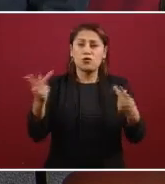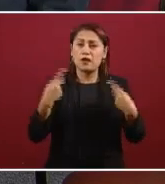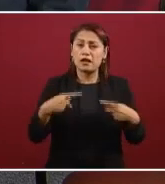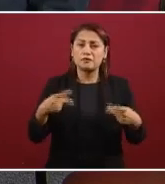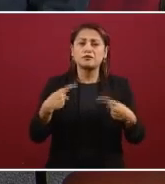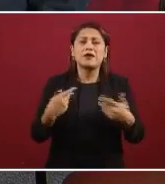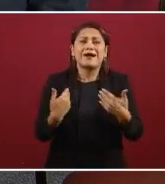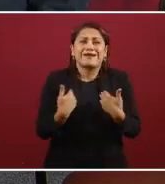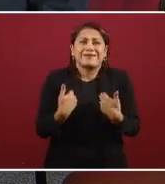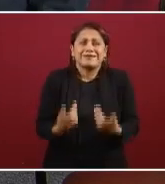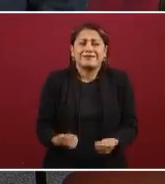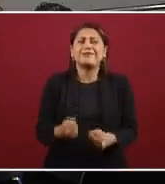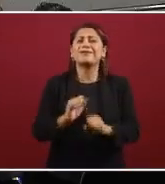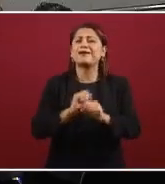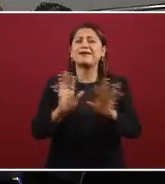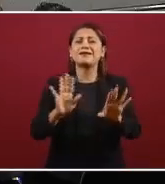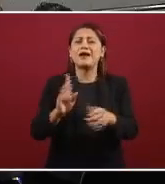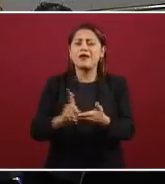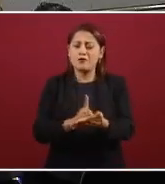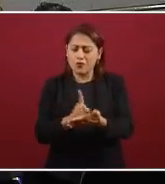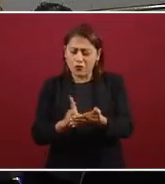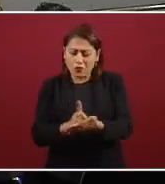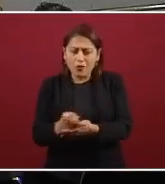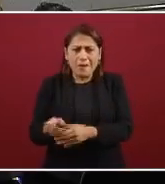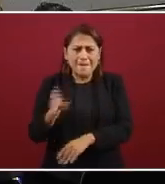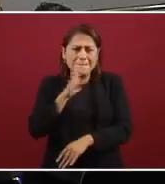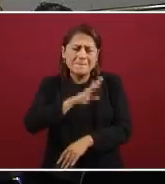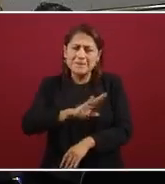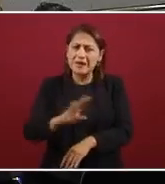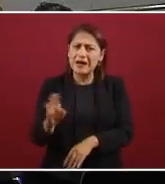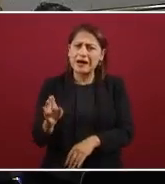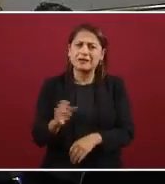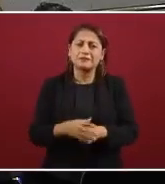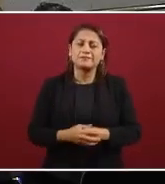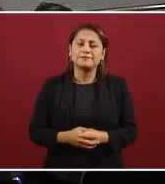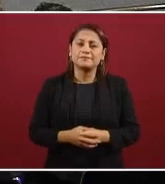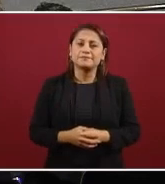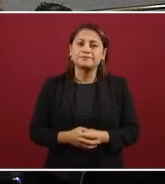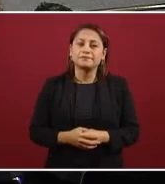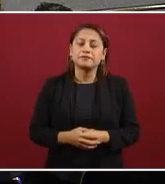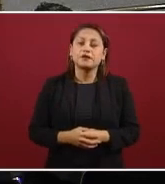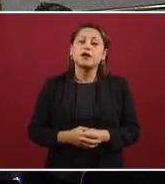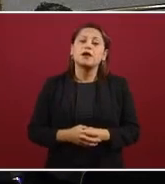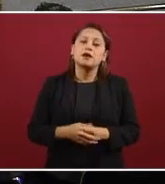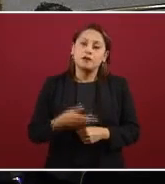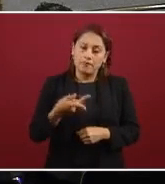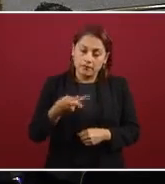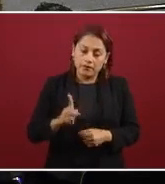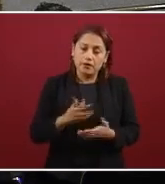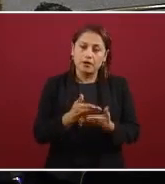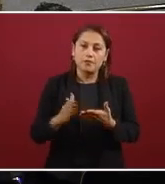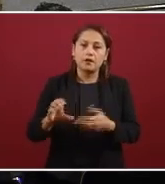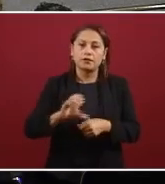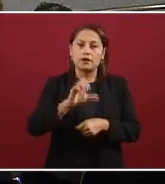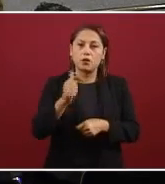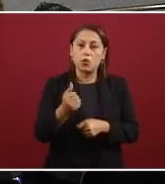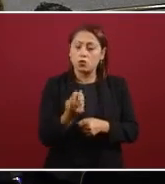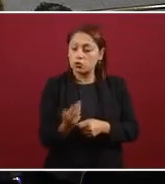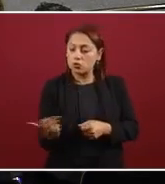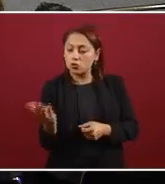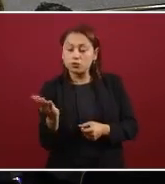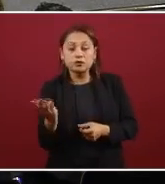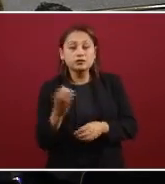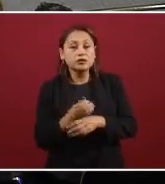suceder en el abuso de estas sustancias, y ofrecer alternativas de otro tipo, laborales, educativas, en fin, de